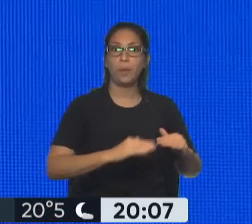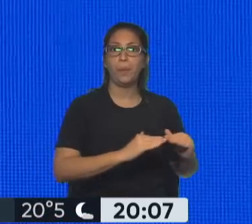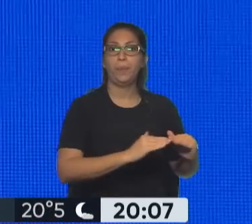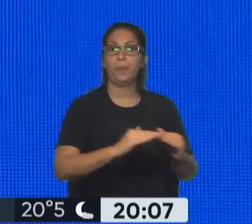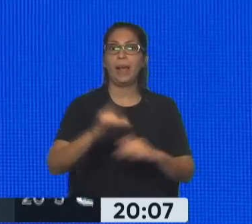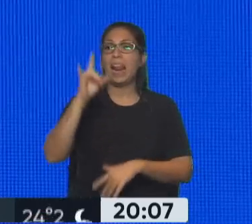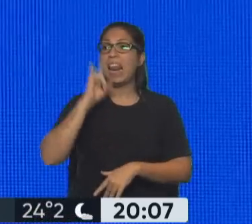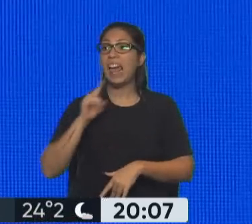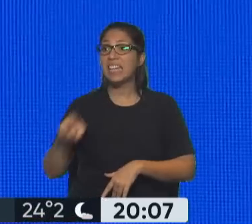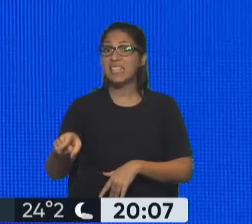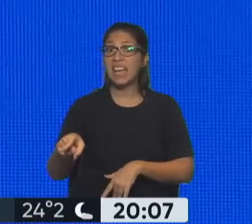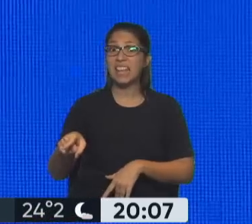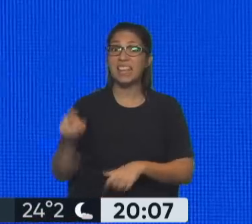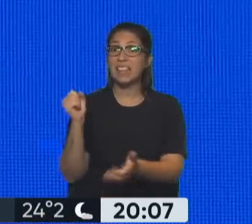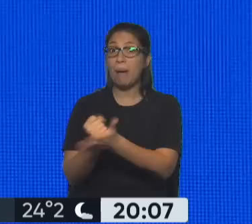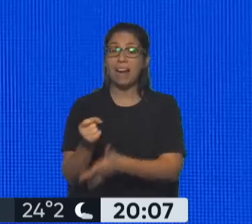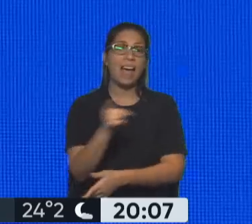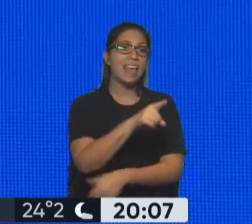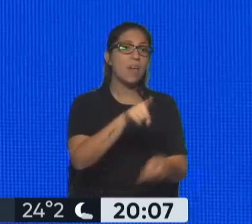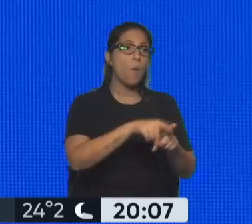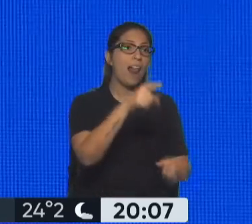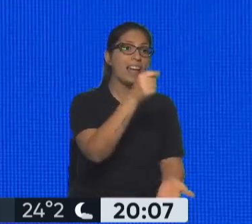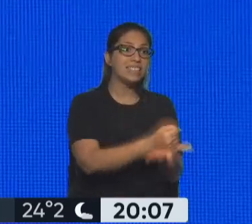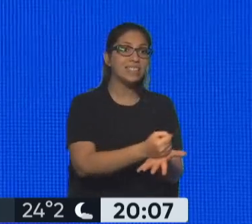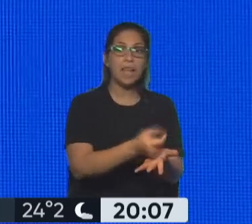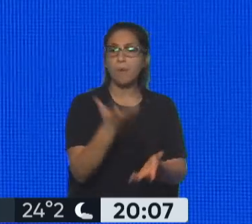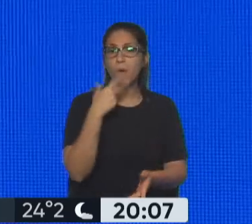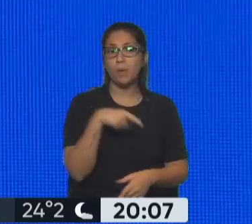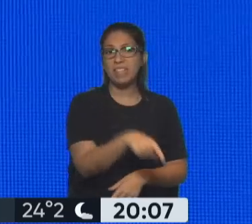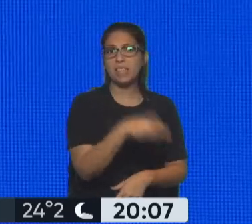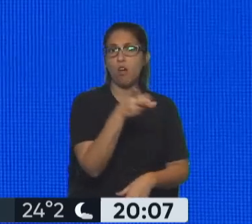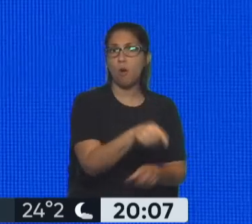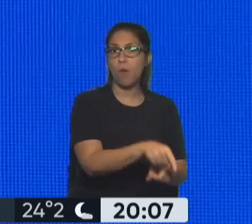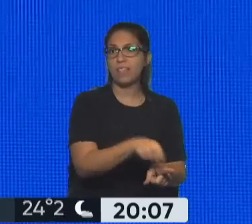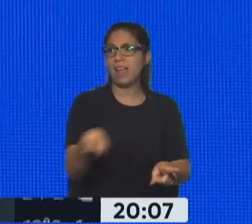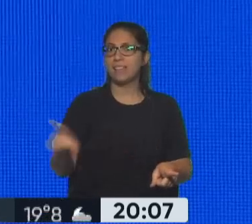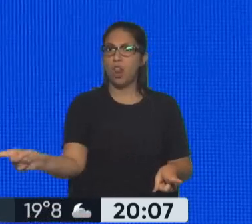leche pirulo es igual que la leche fangulo, pero me gusta más esta y compro la otra.